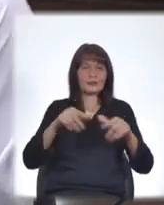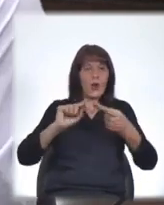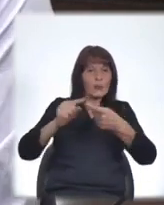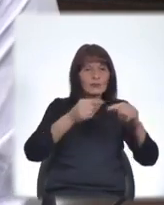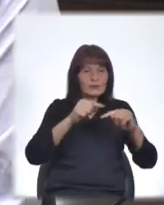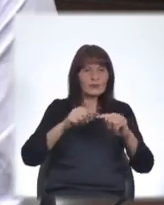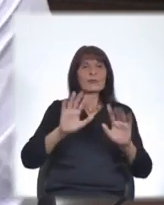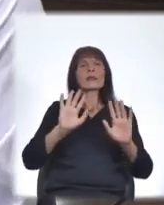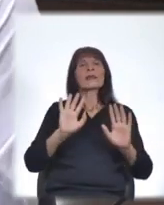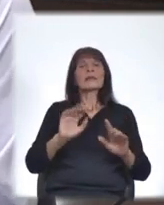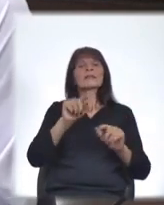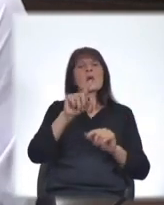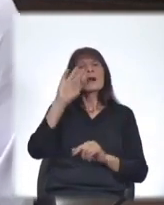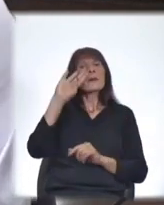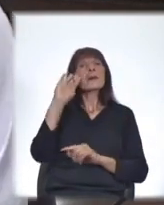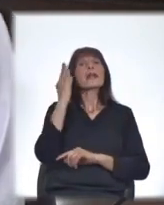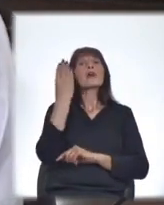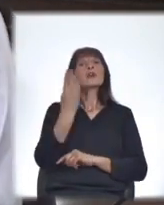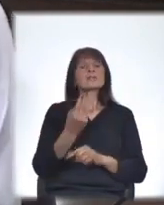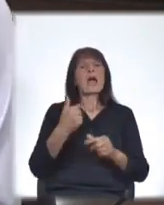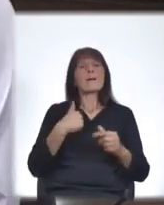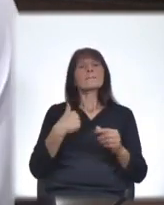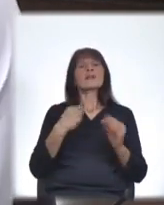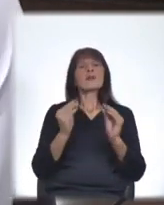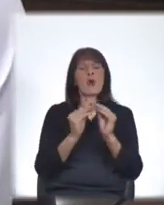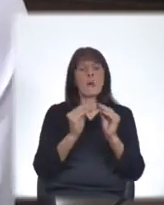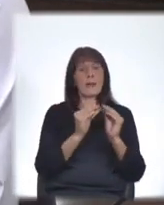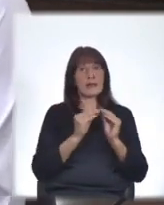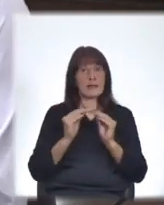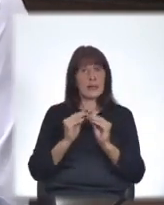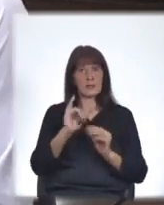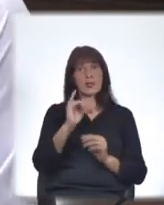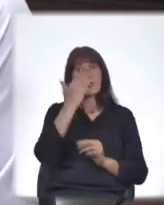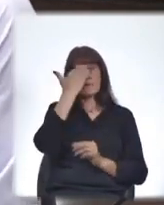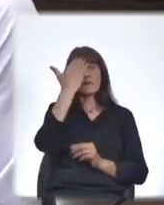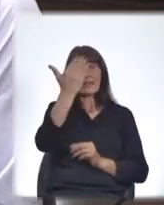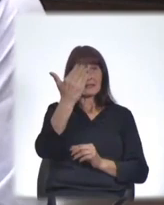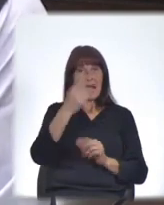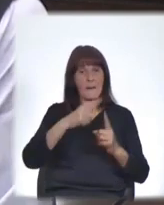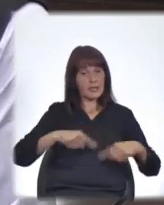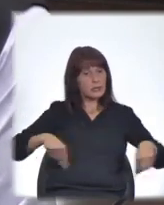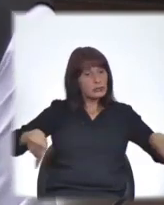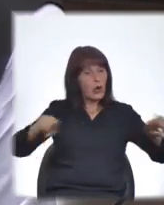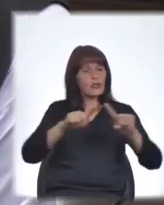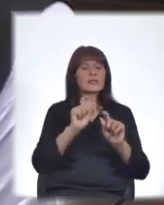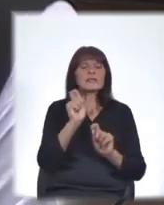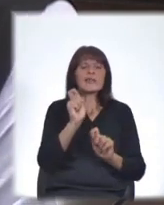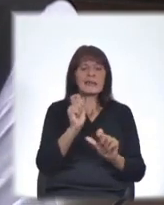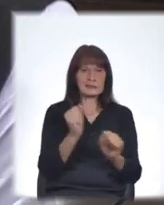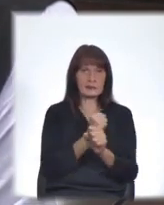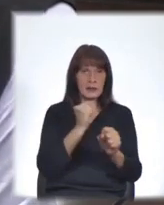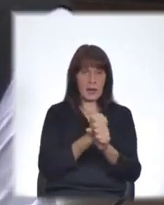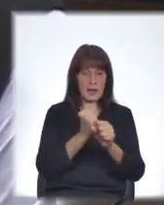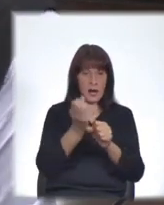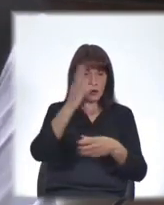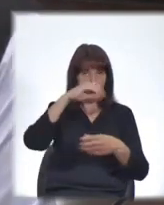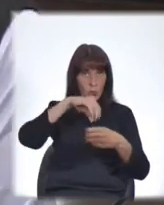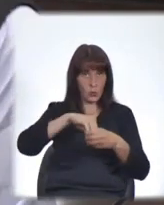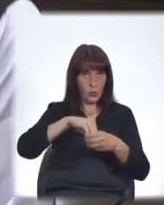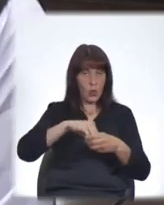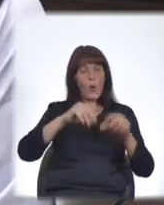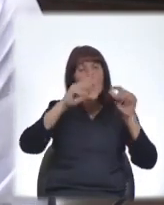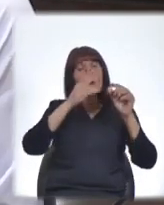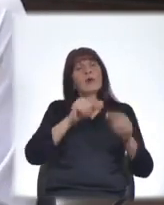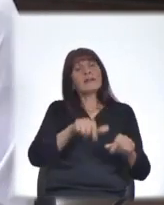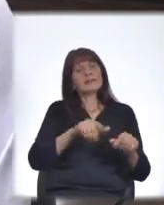un reconocimiento a mis compañeras y compañeros del Frente Amplio, los que trabajaron durante todos